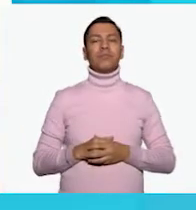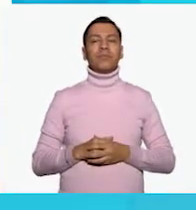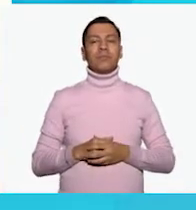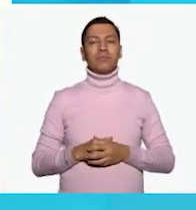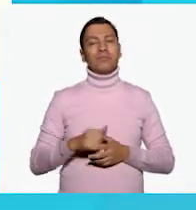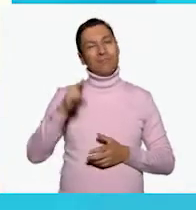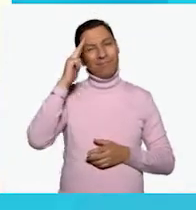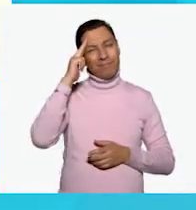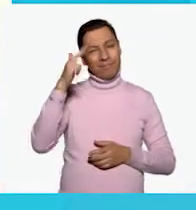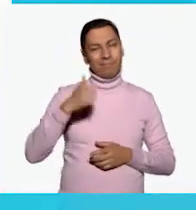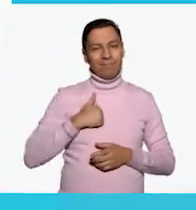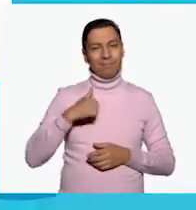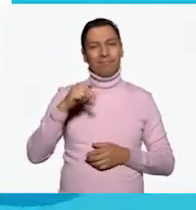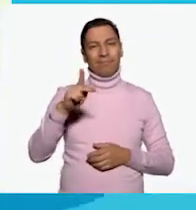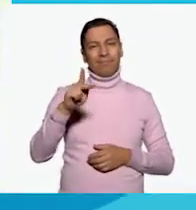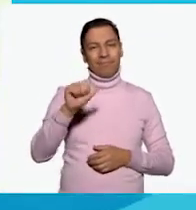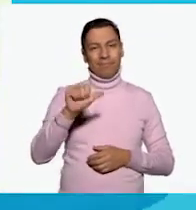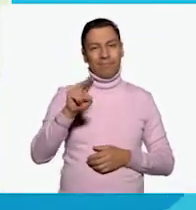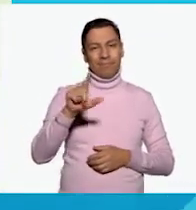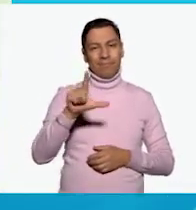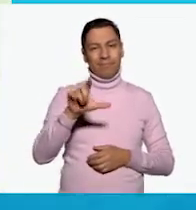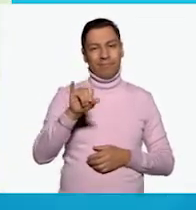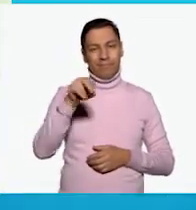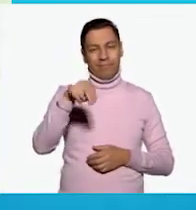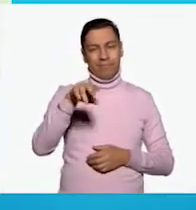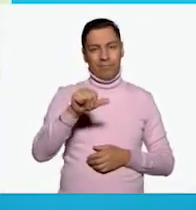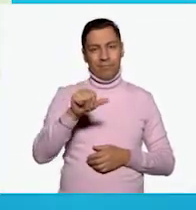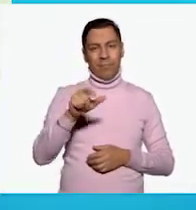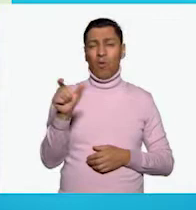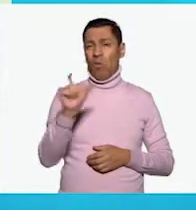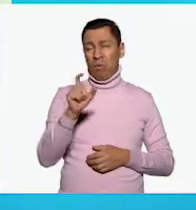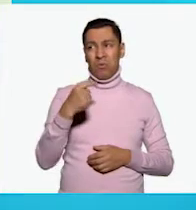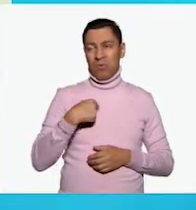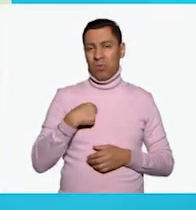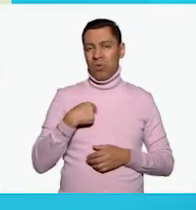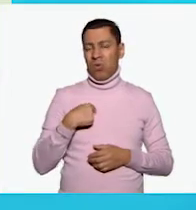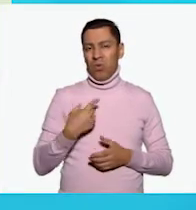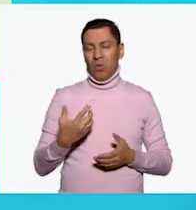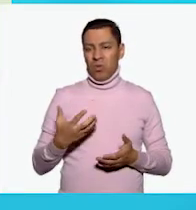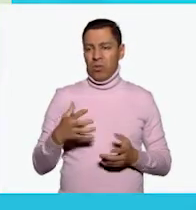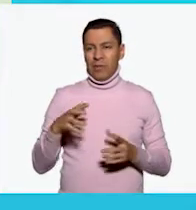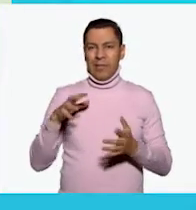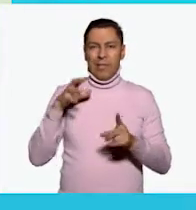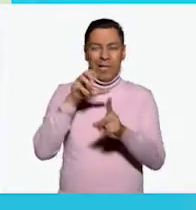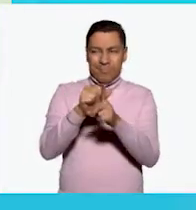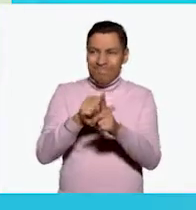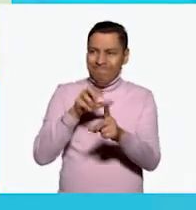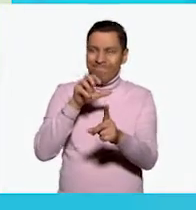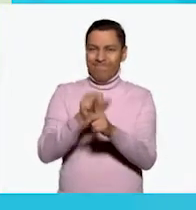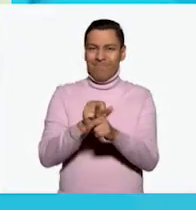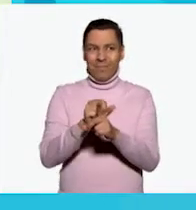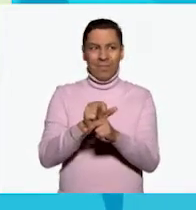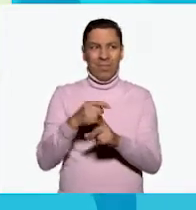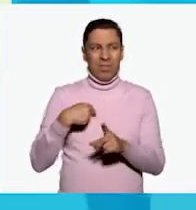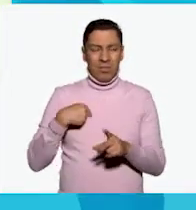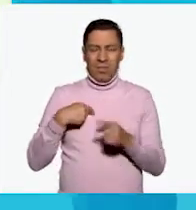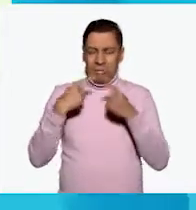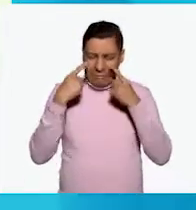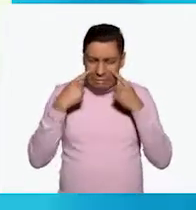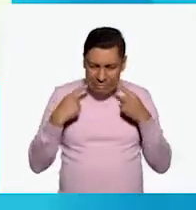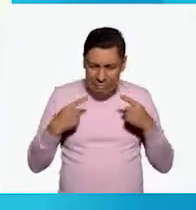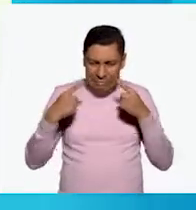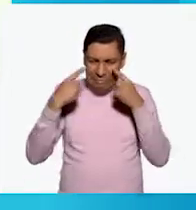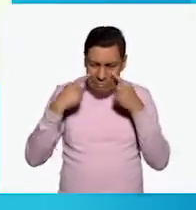Hola, yo me llamo Paulina. A mí, cuando algo no me sale como yo quería, muchas veces me pongo a llorar y a